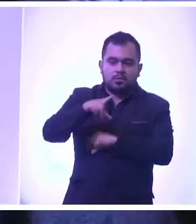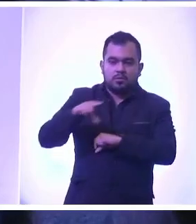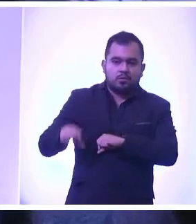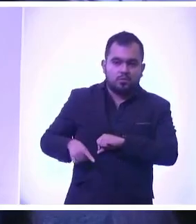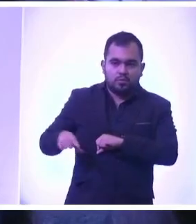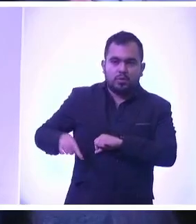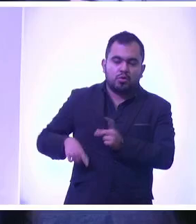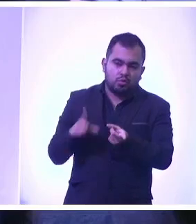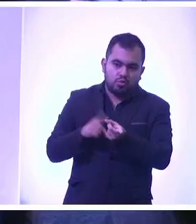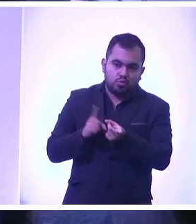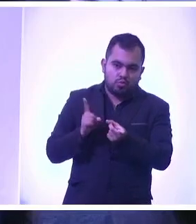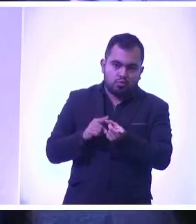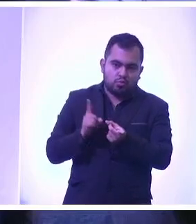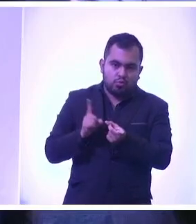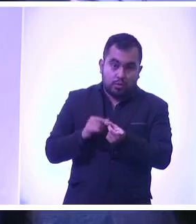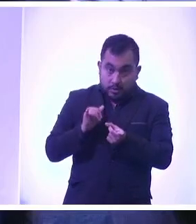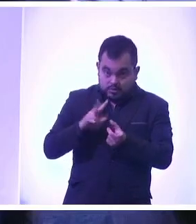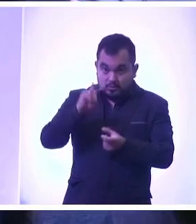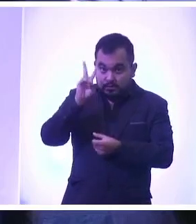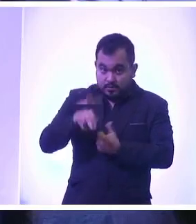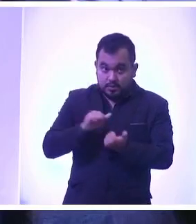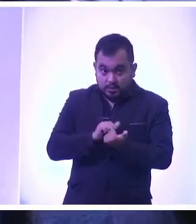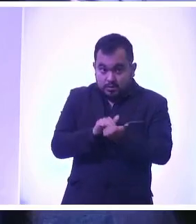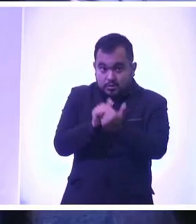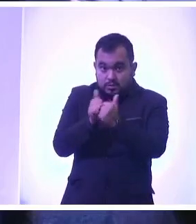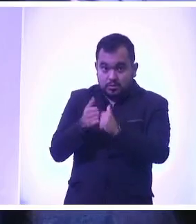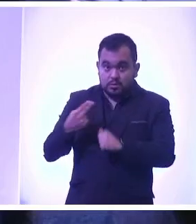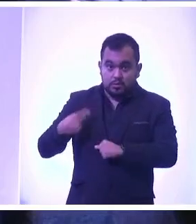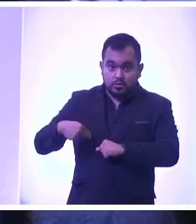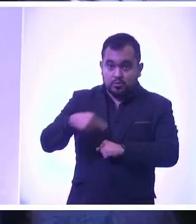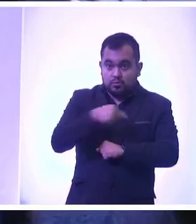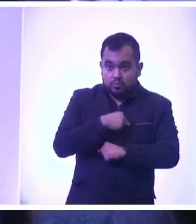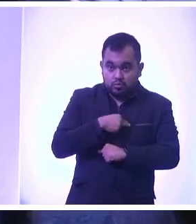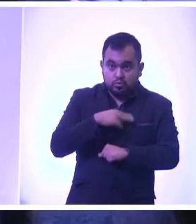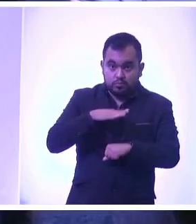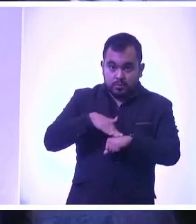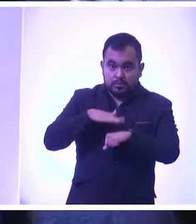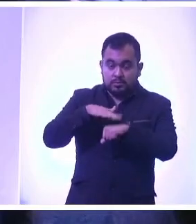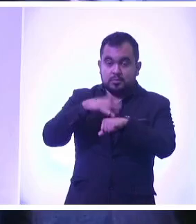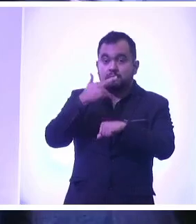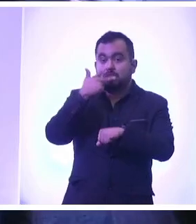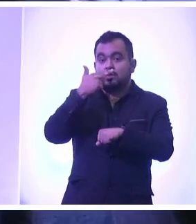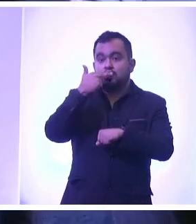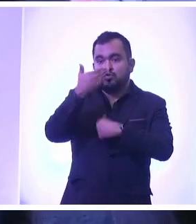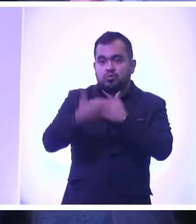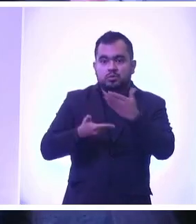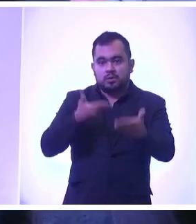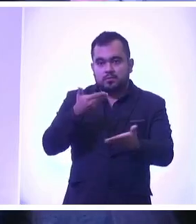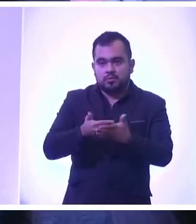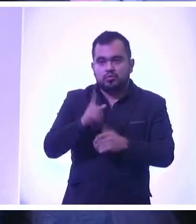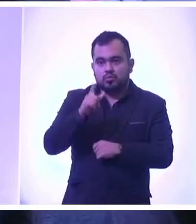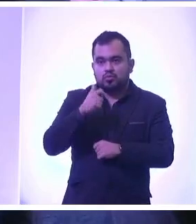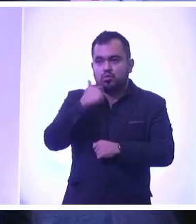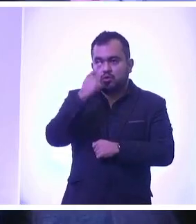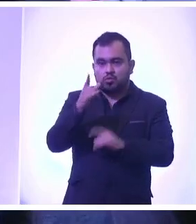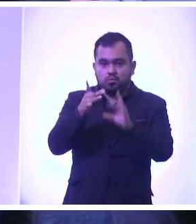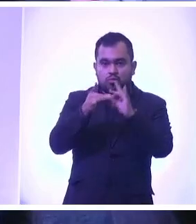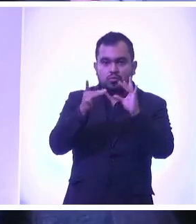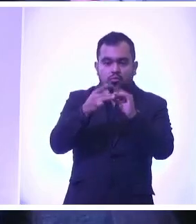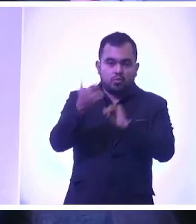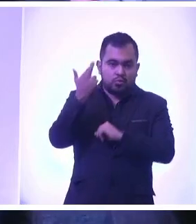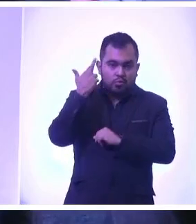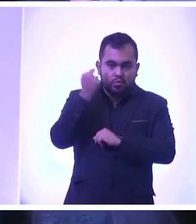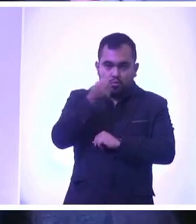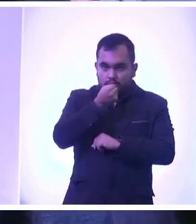lo estamos llevando y realmente nos está llevando a nosotros a tener más y mejores servicios y aquí Yo quiero abrir el micrófono para